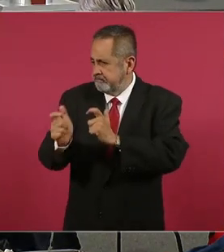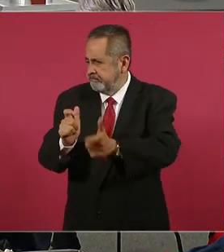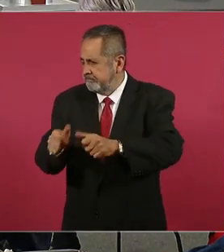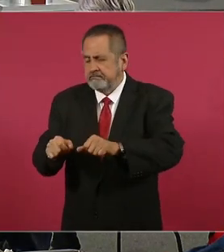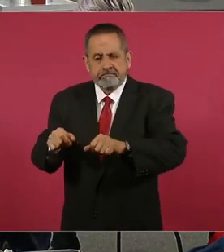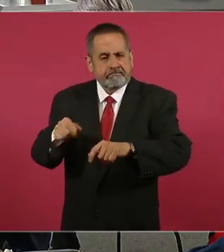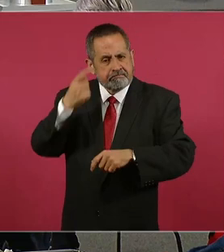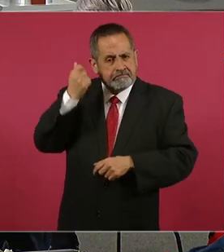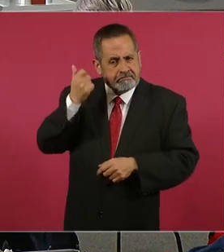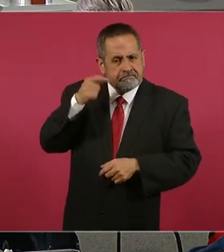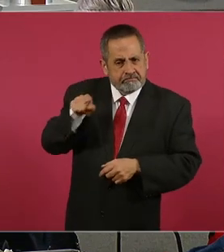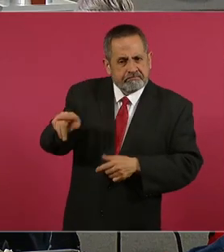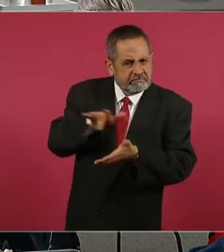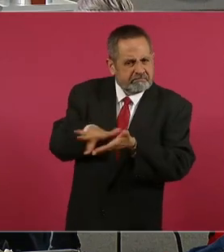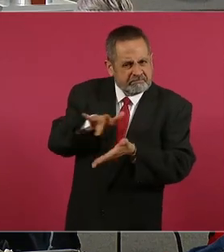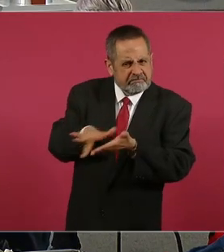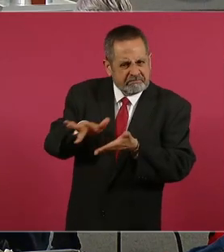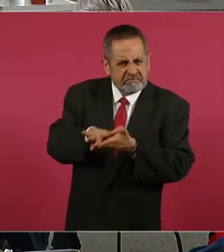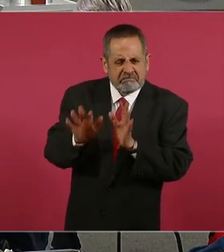estamos